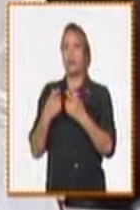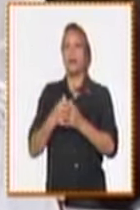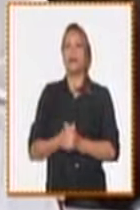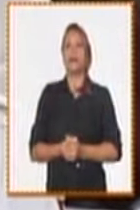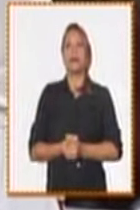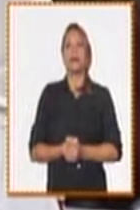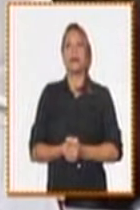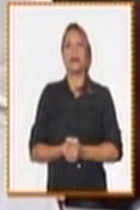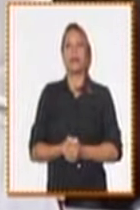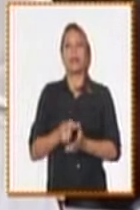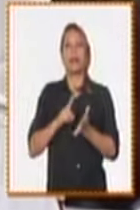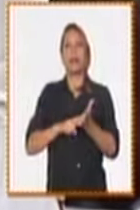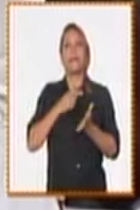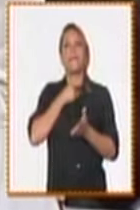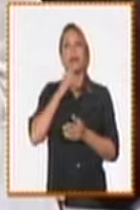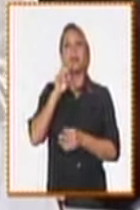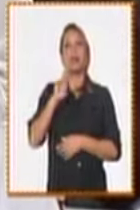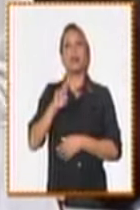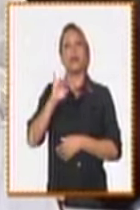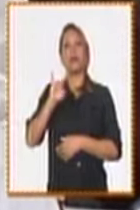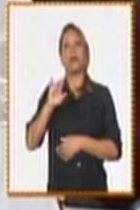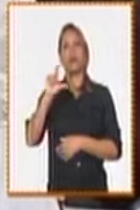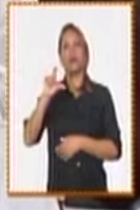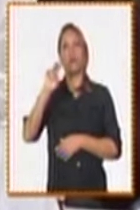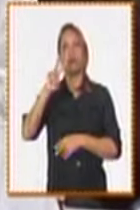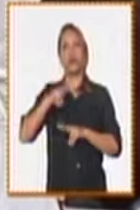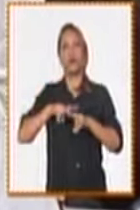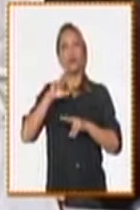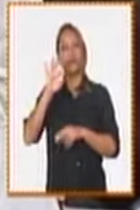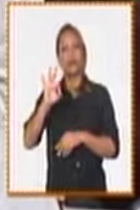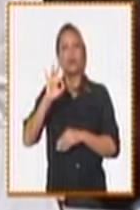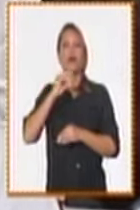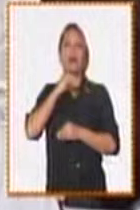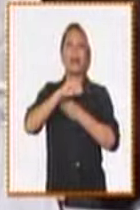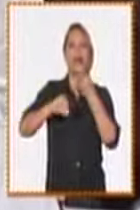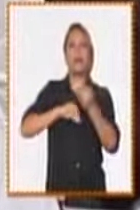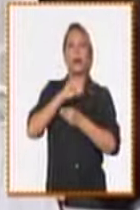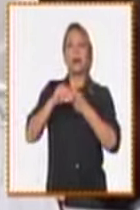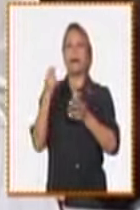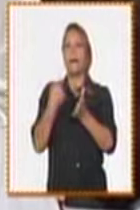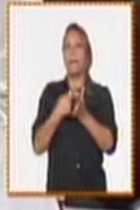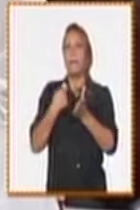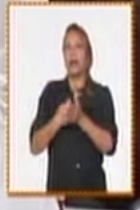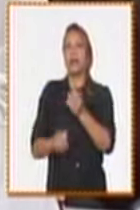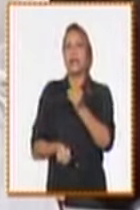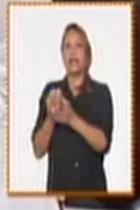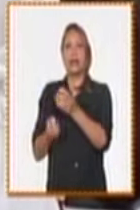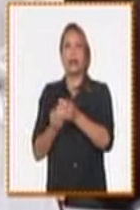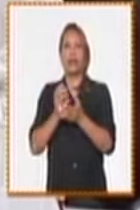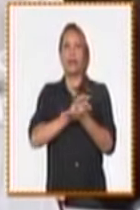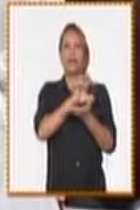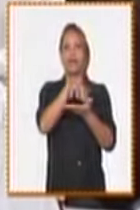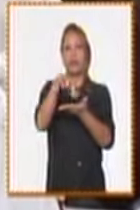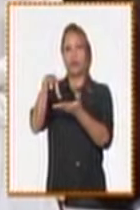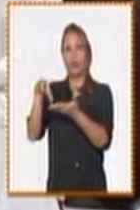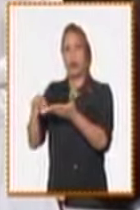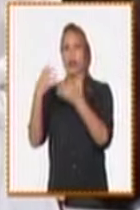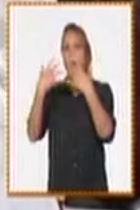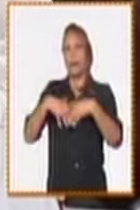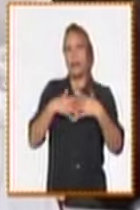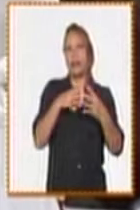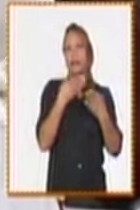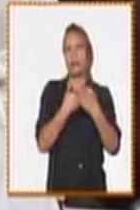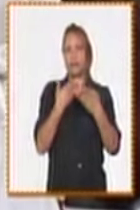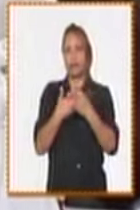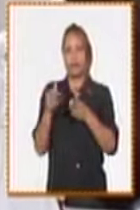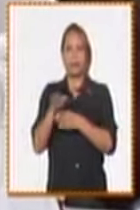esta transformación en el ingeniero de las mangas. Así sucesivamente van realizando inversiones, que no es más que el crédito,